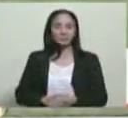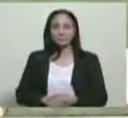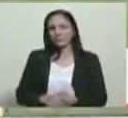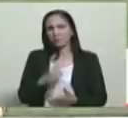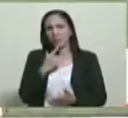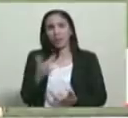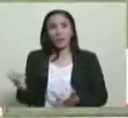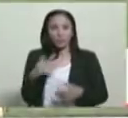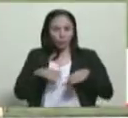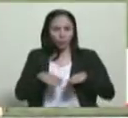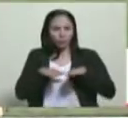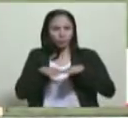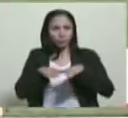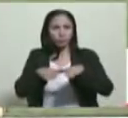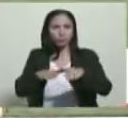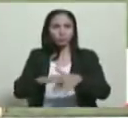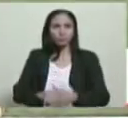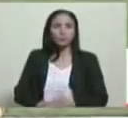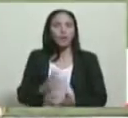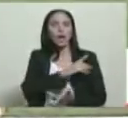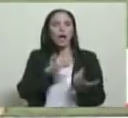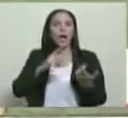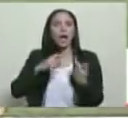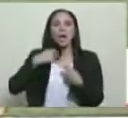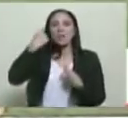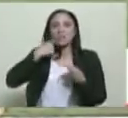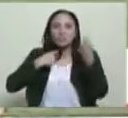una sastrería, una barbería,